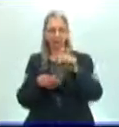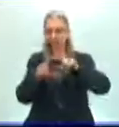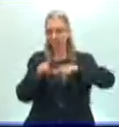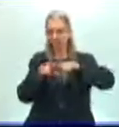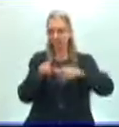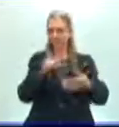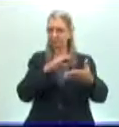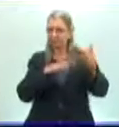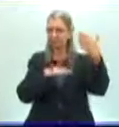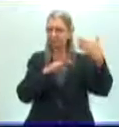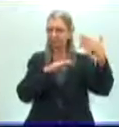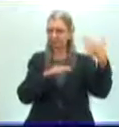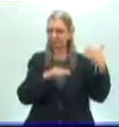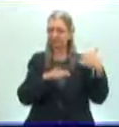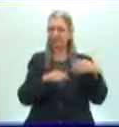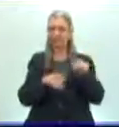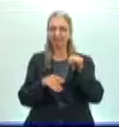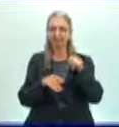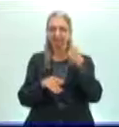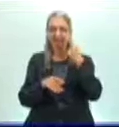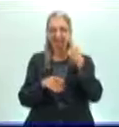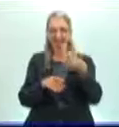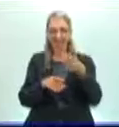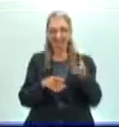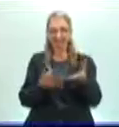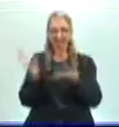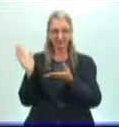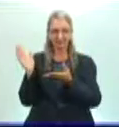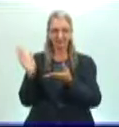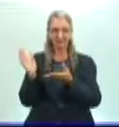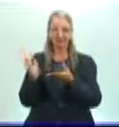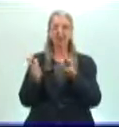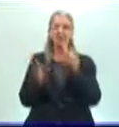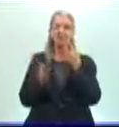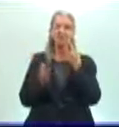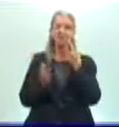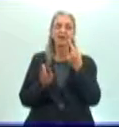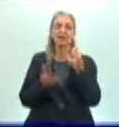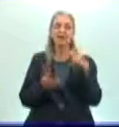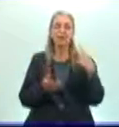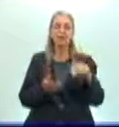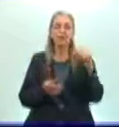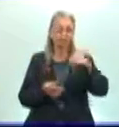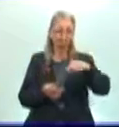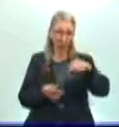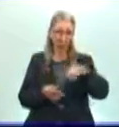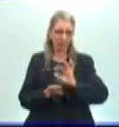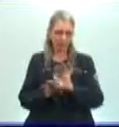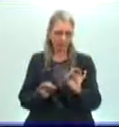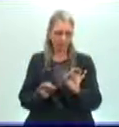mencionado anteriormente. Vamos entonces, sin más, a la diapositiva y vamos a ver el ejercicio que vamos a estar tratando.